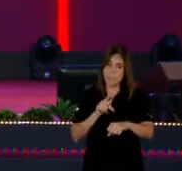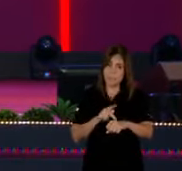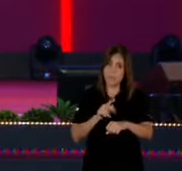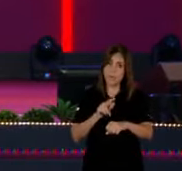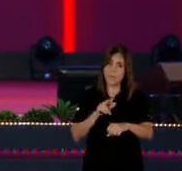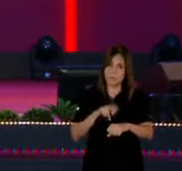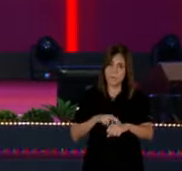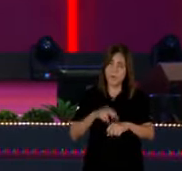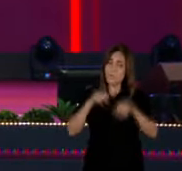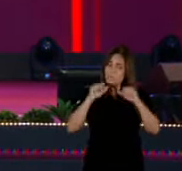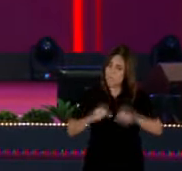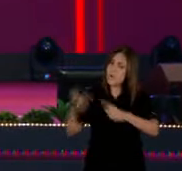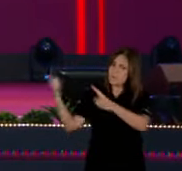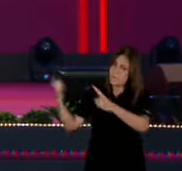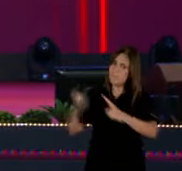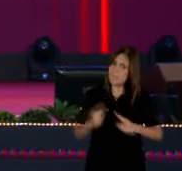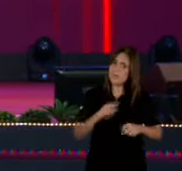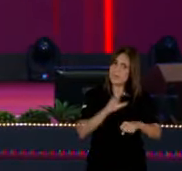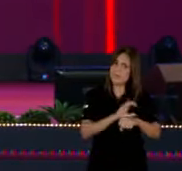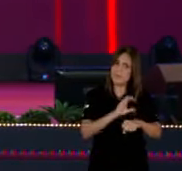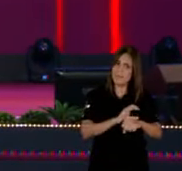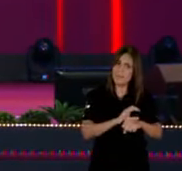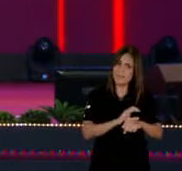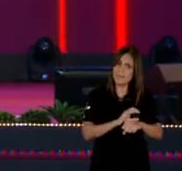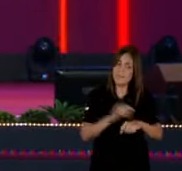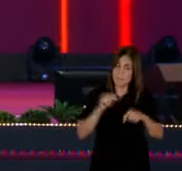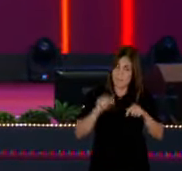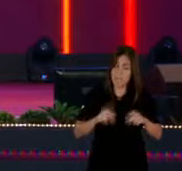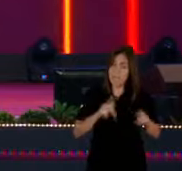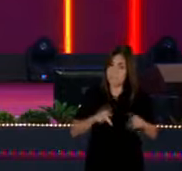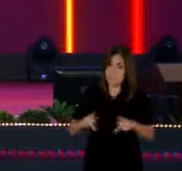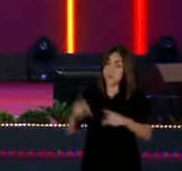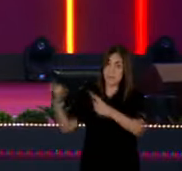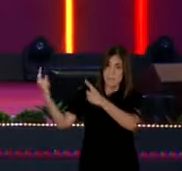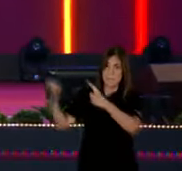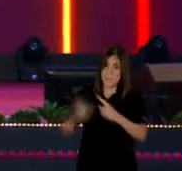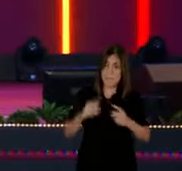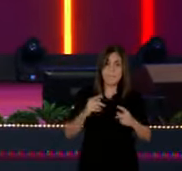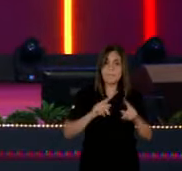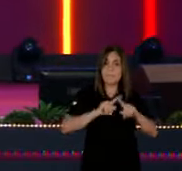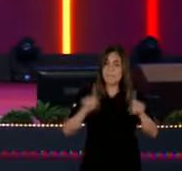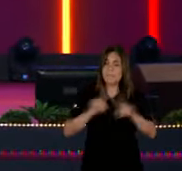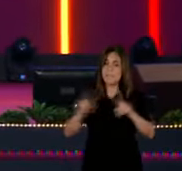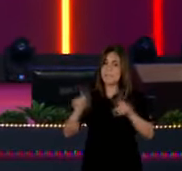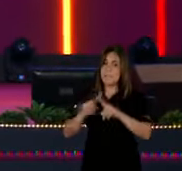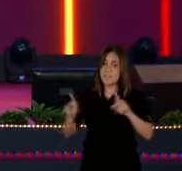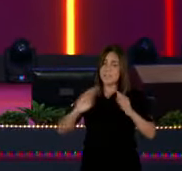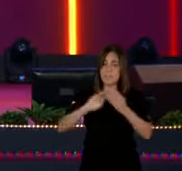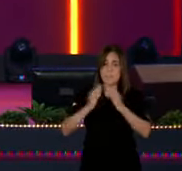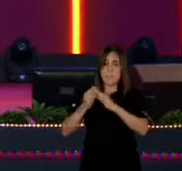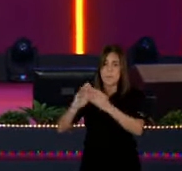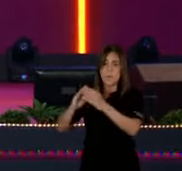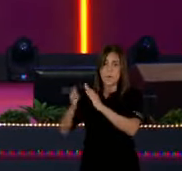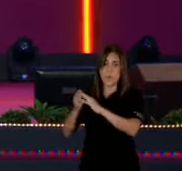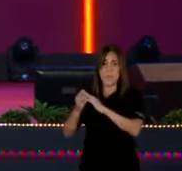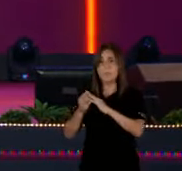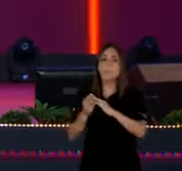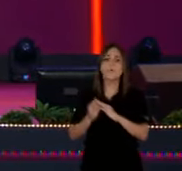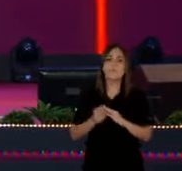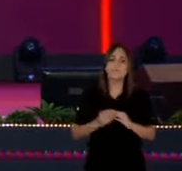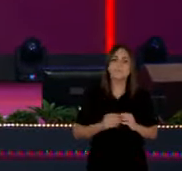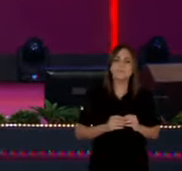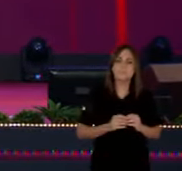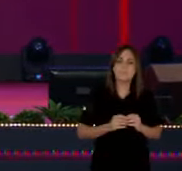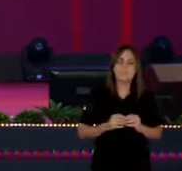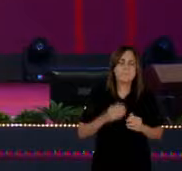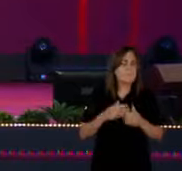llegando hasta este lugar. Aquí hay gente que viene de diferentes pueblos haciendo un esfuerzo que no es un esfuerzo